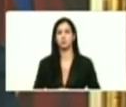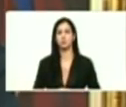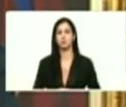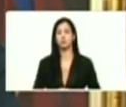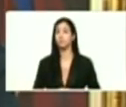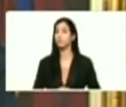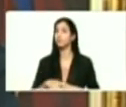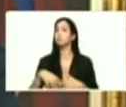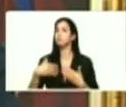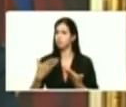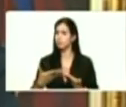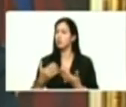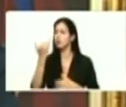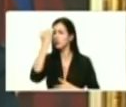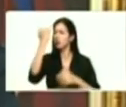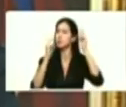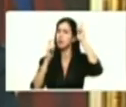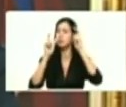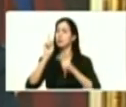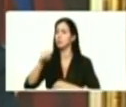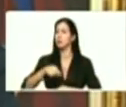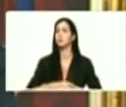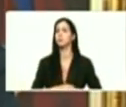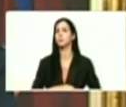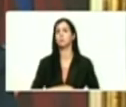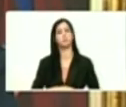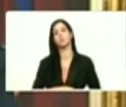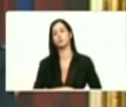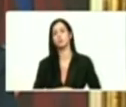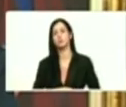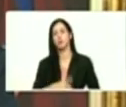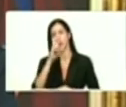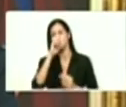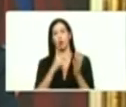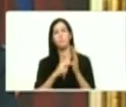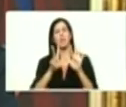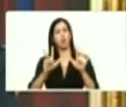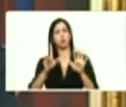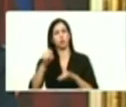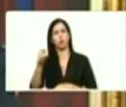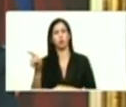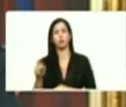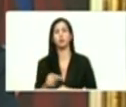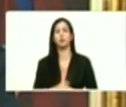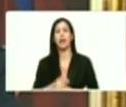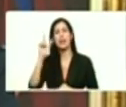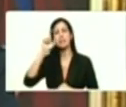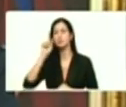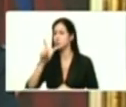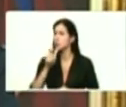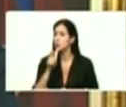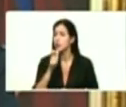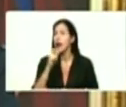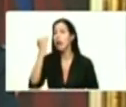y después el comandante Chávez cuando nos tiraron una andanada en el 2008 fue el día 2008 creo Pedevar nos tiraron